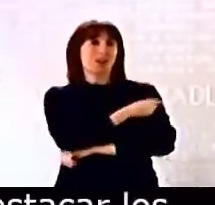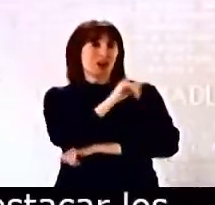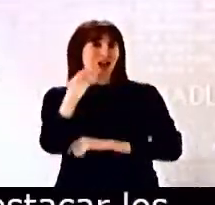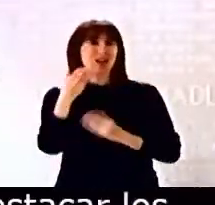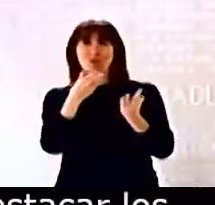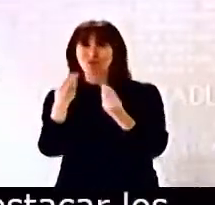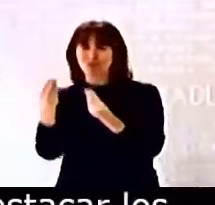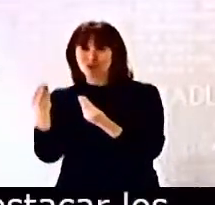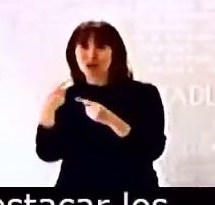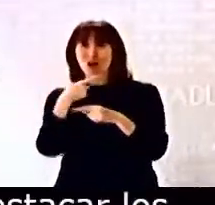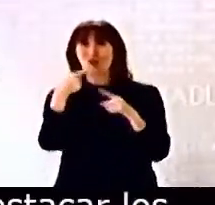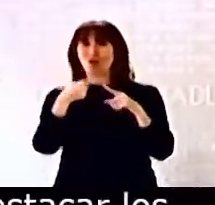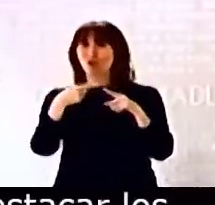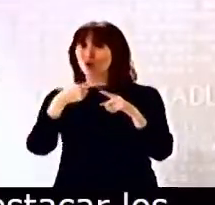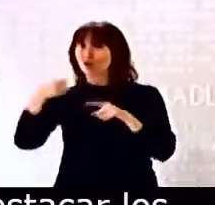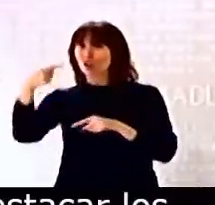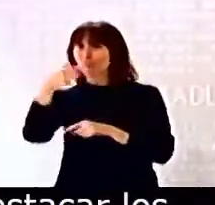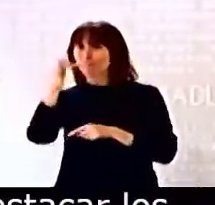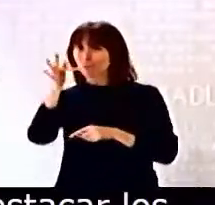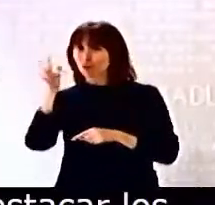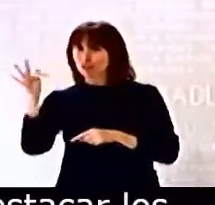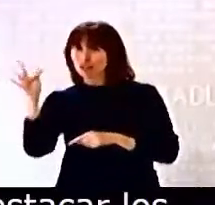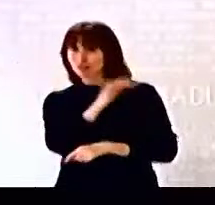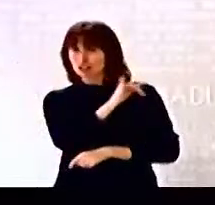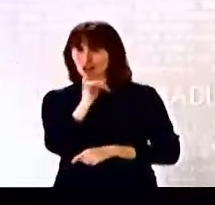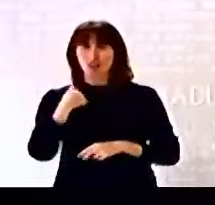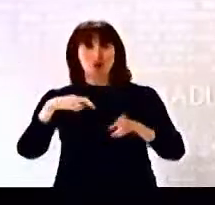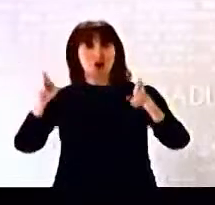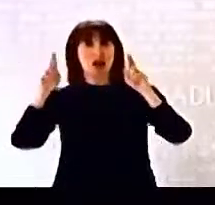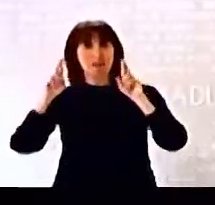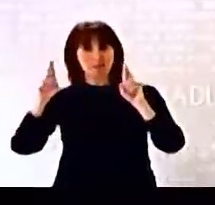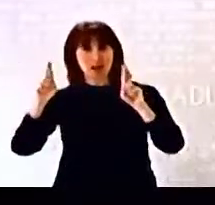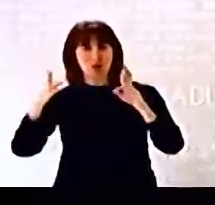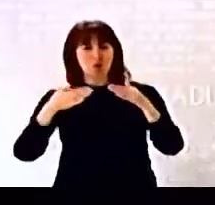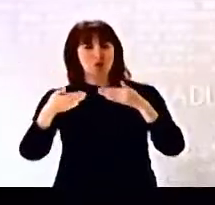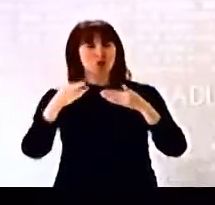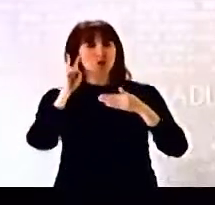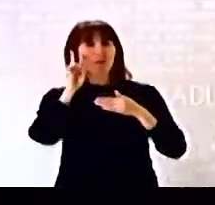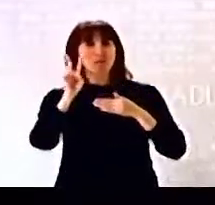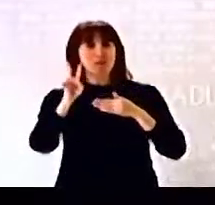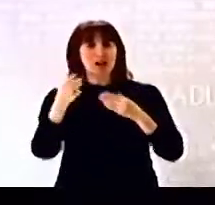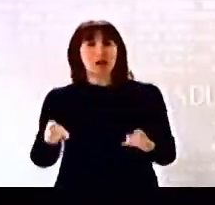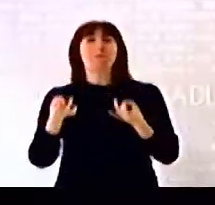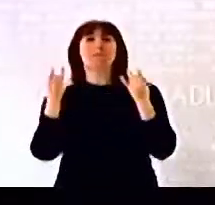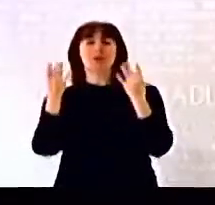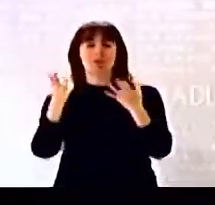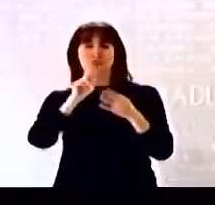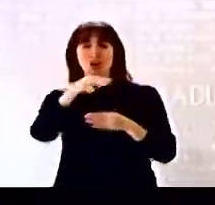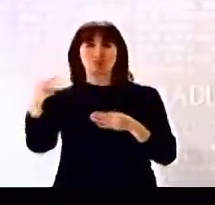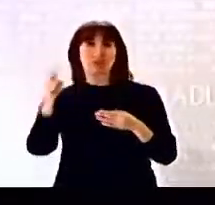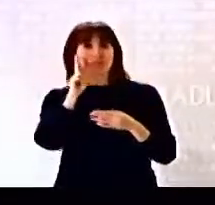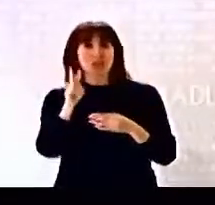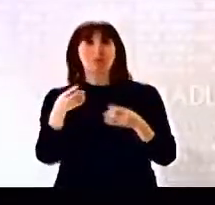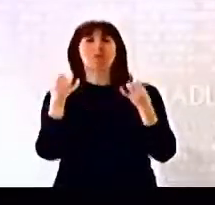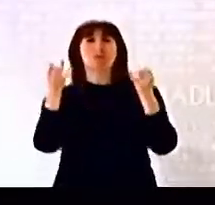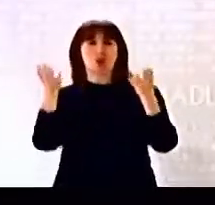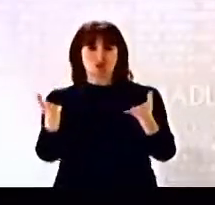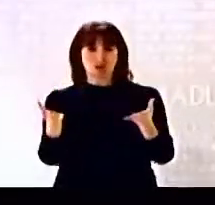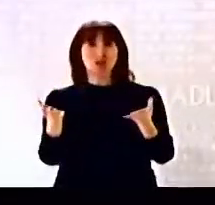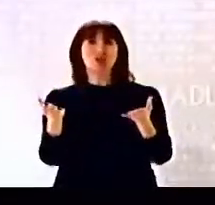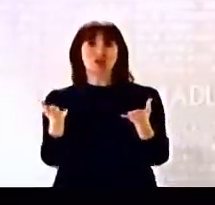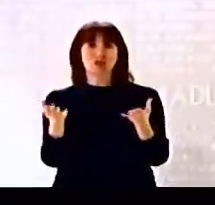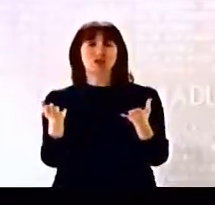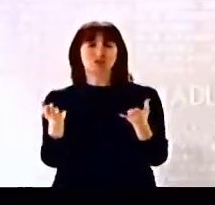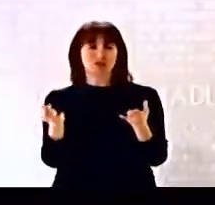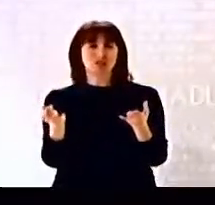muchos, y que espero que se vean cuanto antes y que se vean sobre